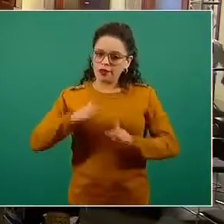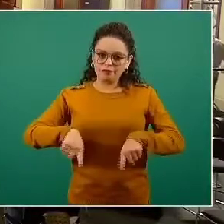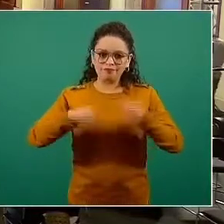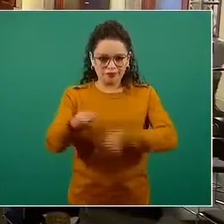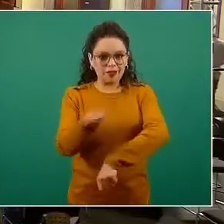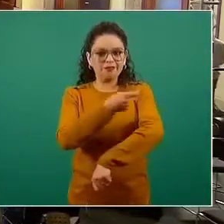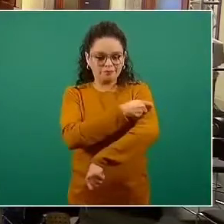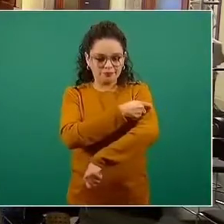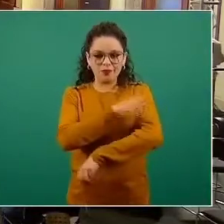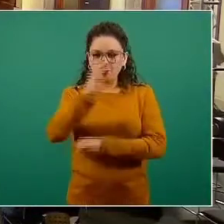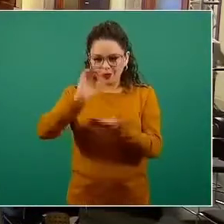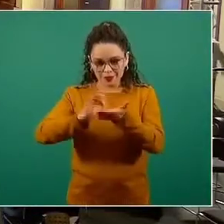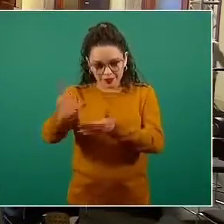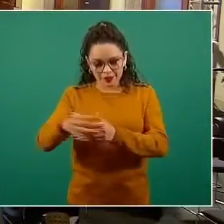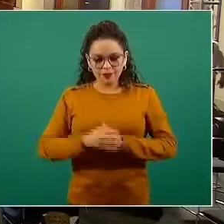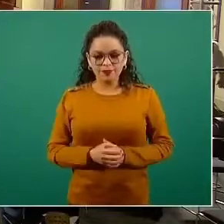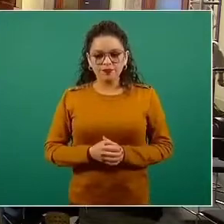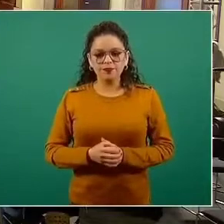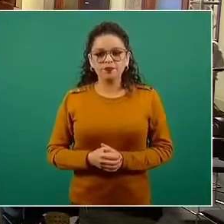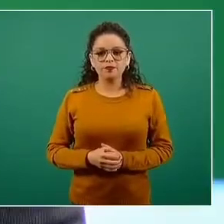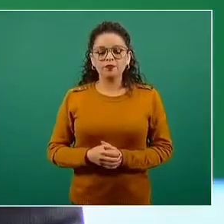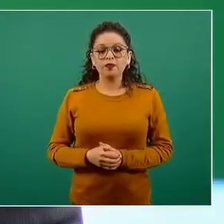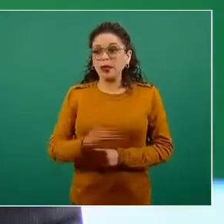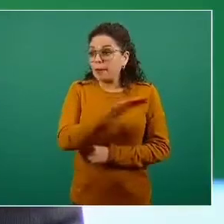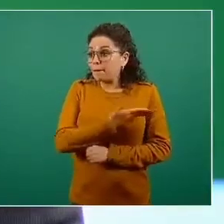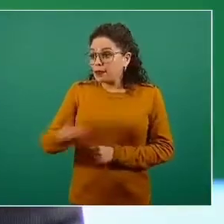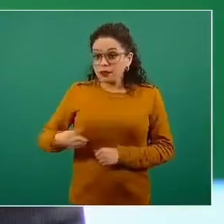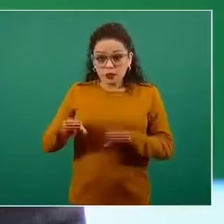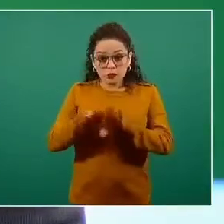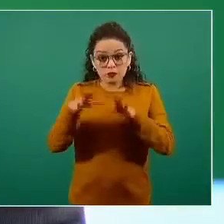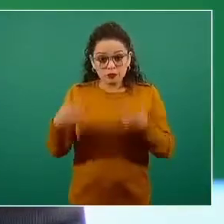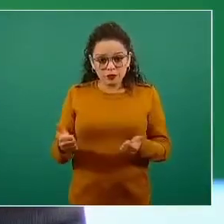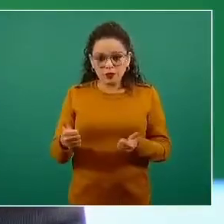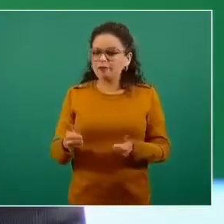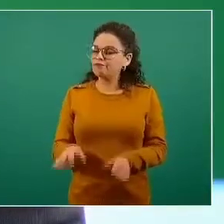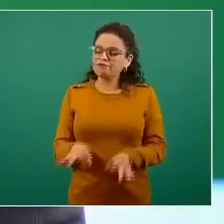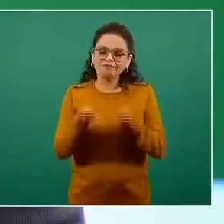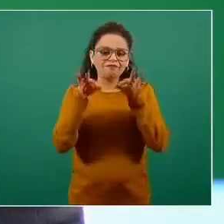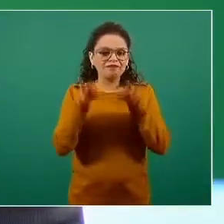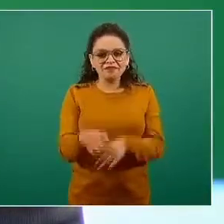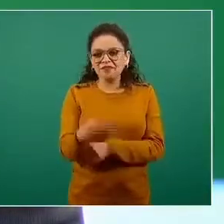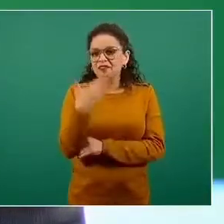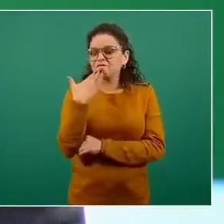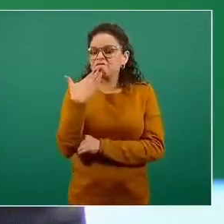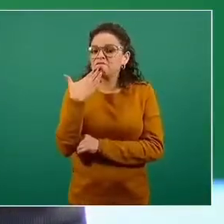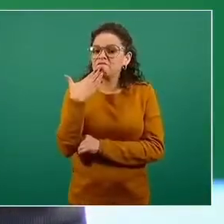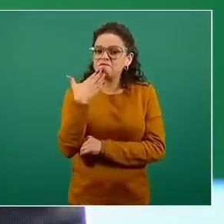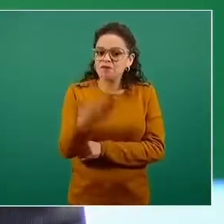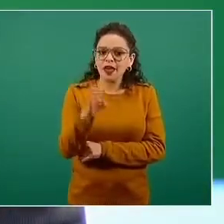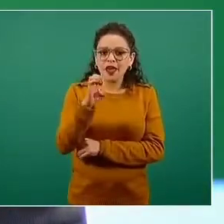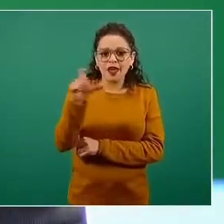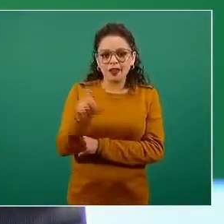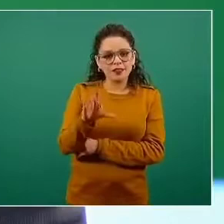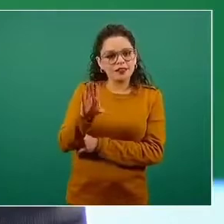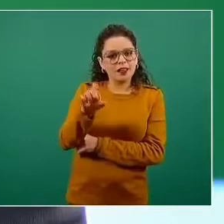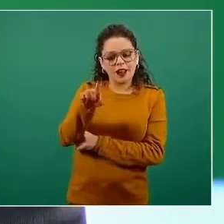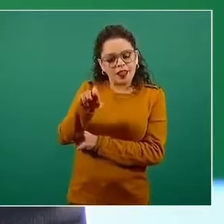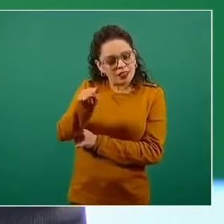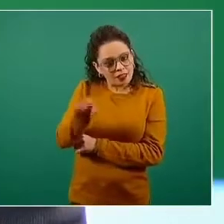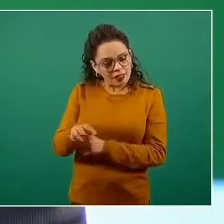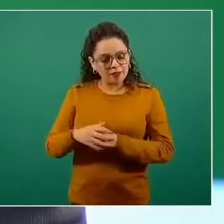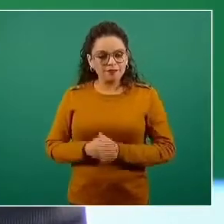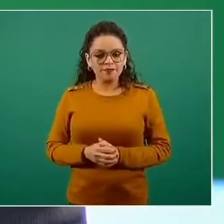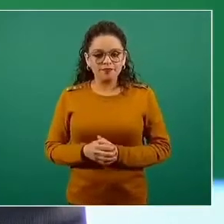Gracias. La salud del presidente, excelente, excelente, y esto lo digo como uno de sus subordinados,